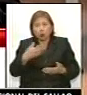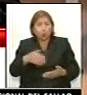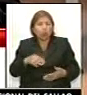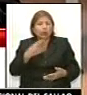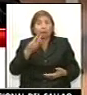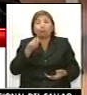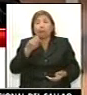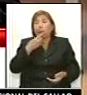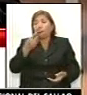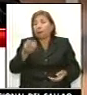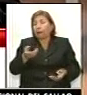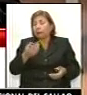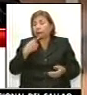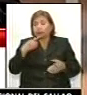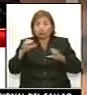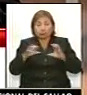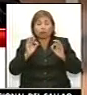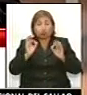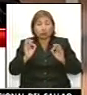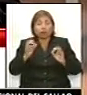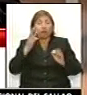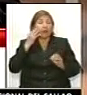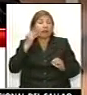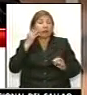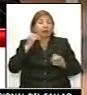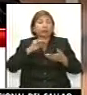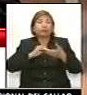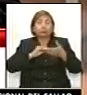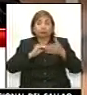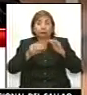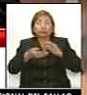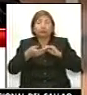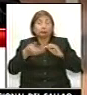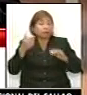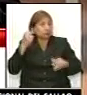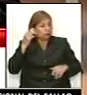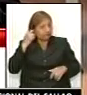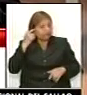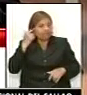porque supuestamente para eso era la experiencia comunitaria,